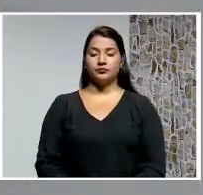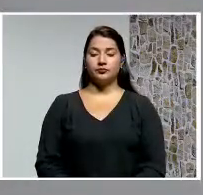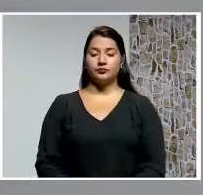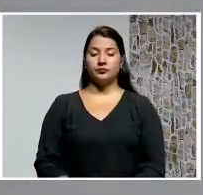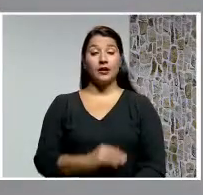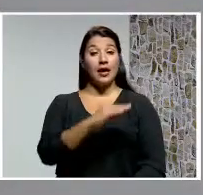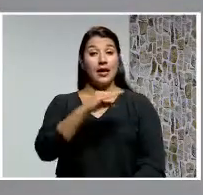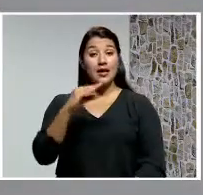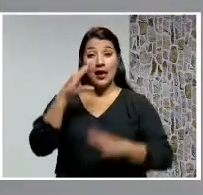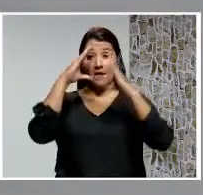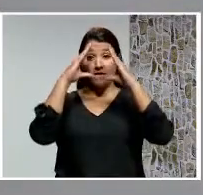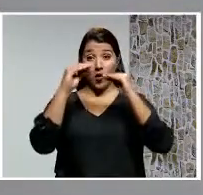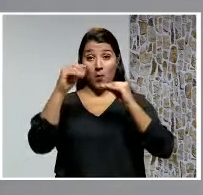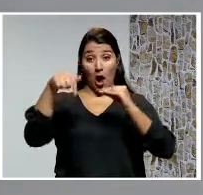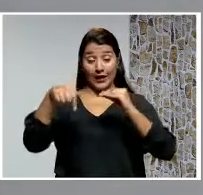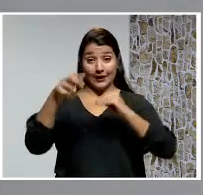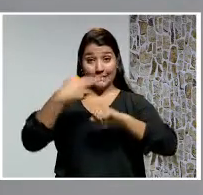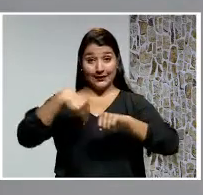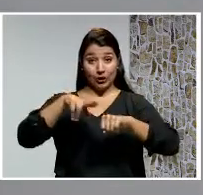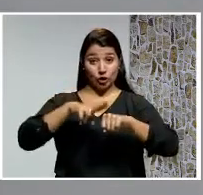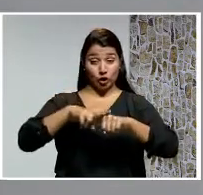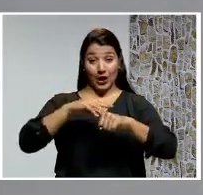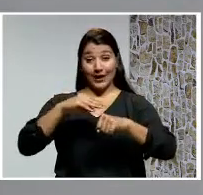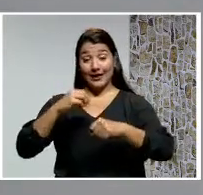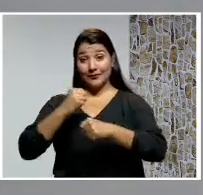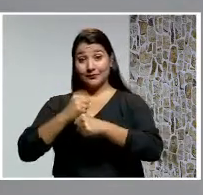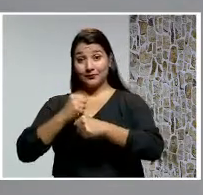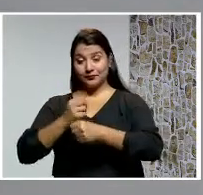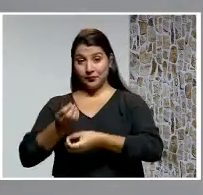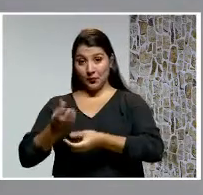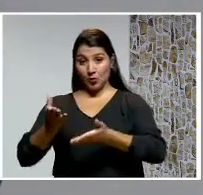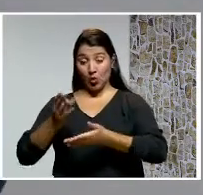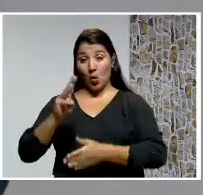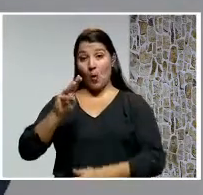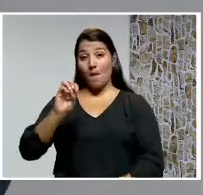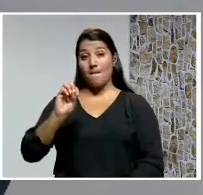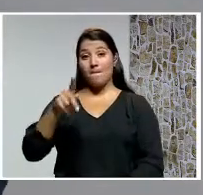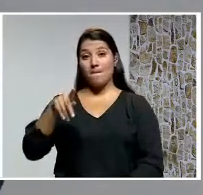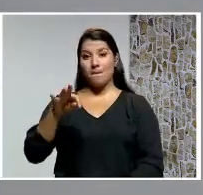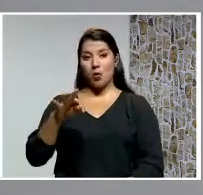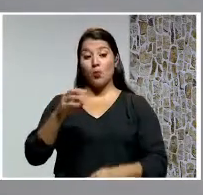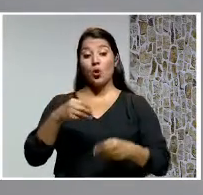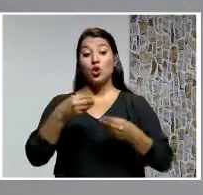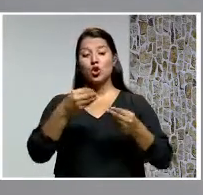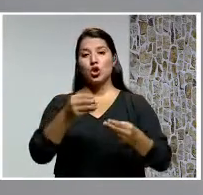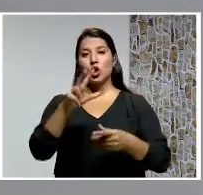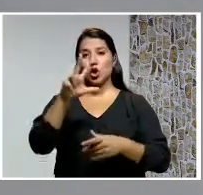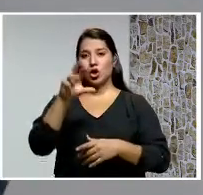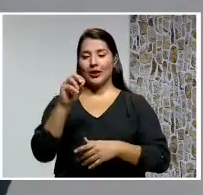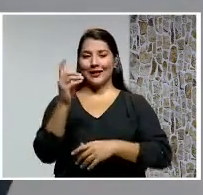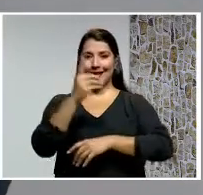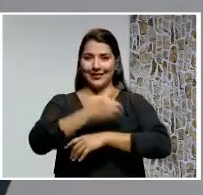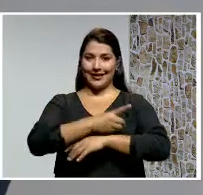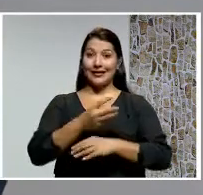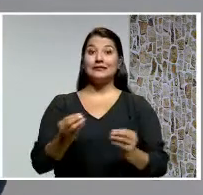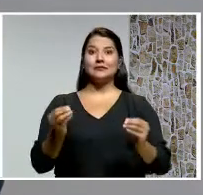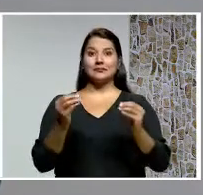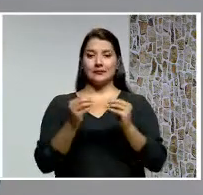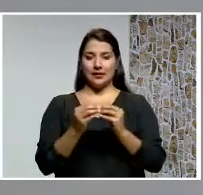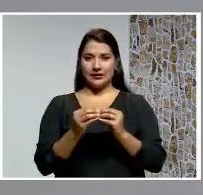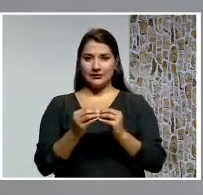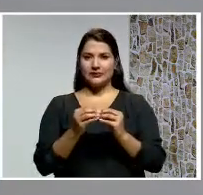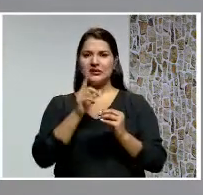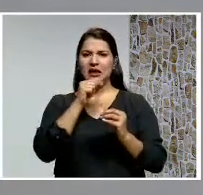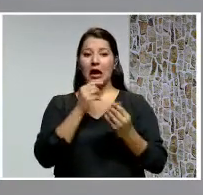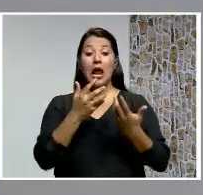Y en informaciones nacionales y de obra pública, el MOP le dio 30 días, otros 30 días, a